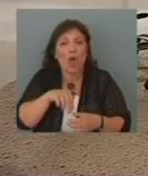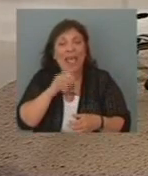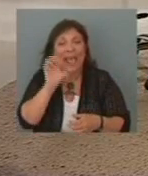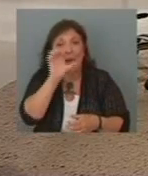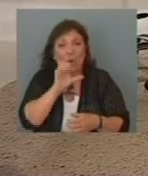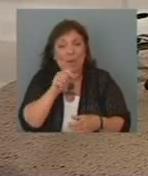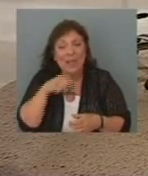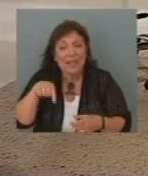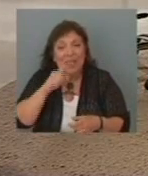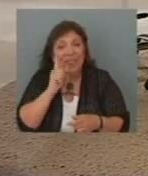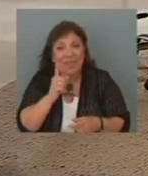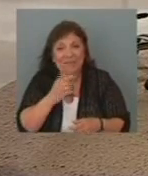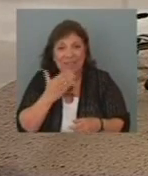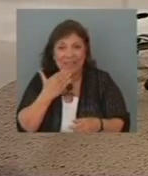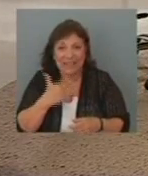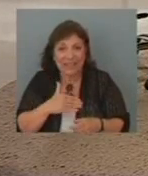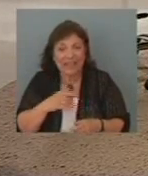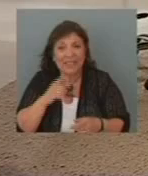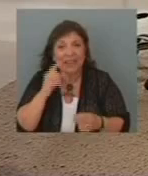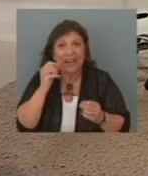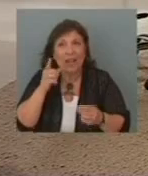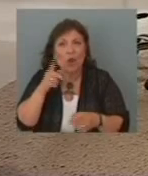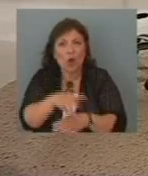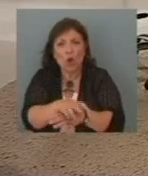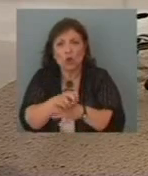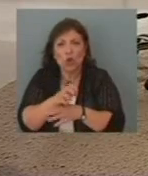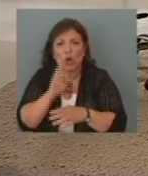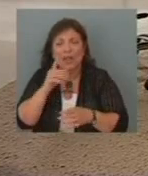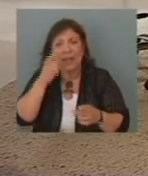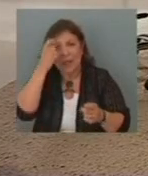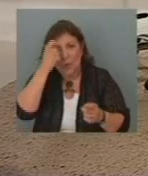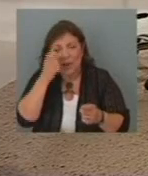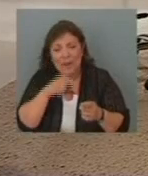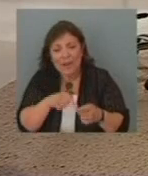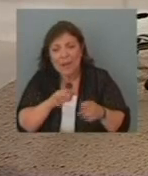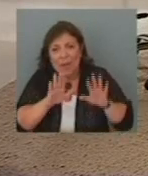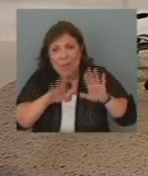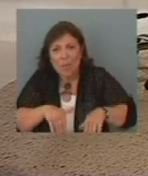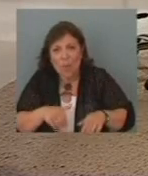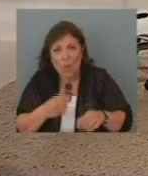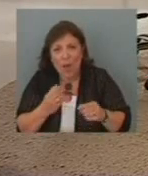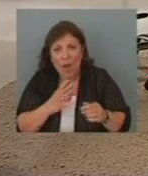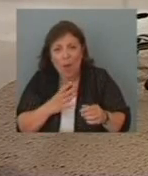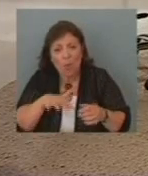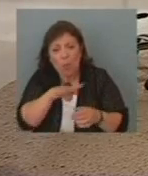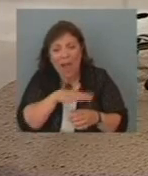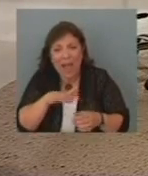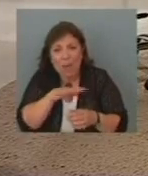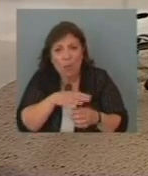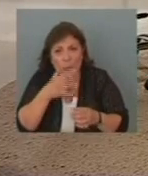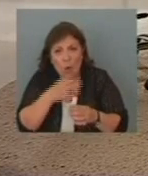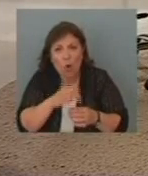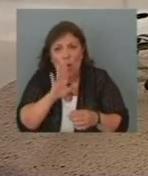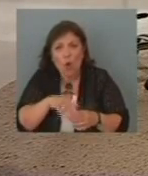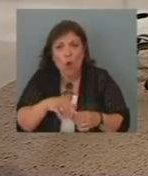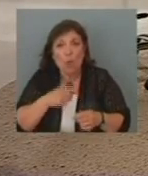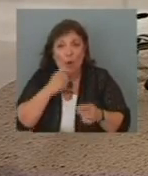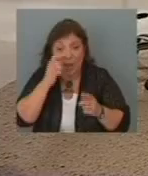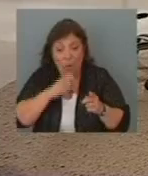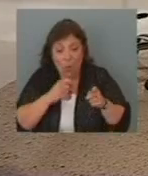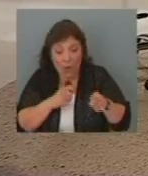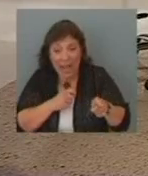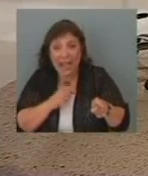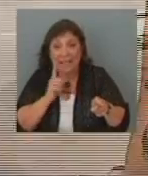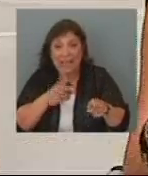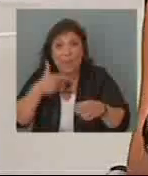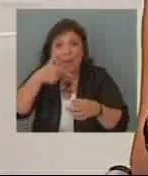en juego el control de Rusia sobre lo que es el talón de Aquiles del propio pueblo ruso, porque a través de Ucrania transita